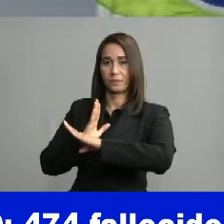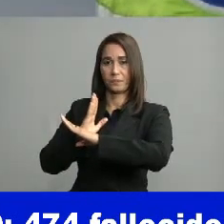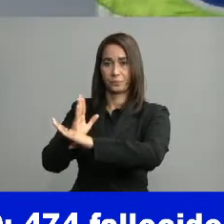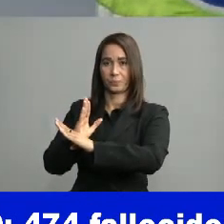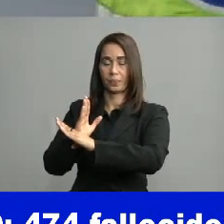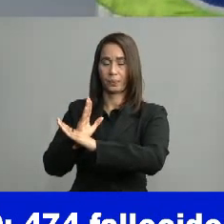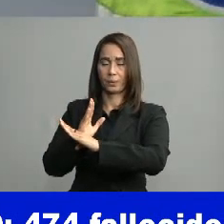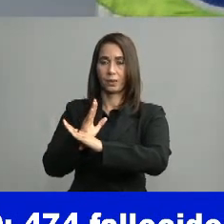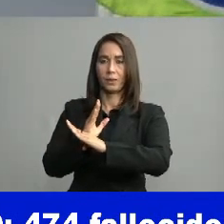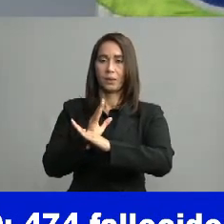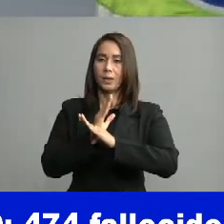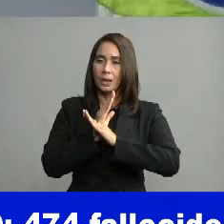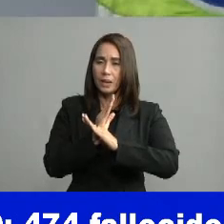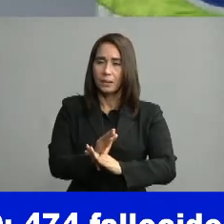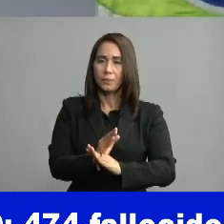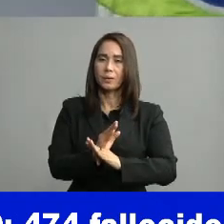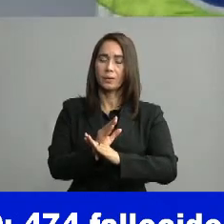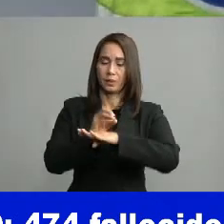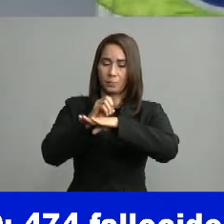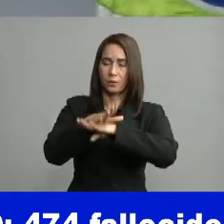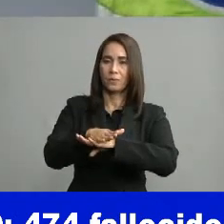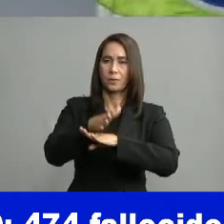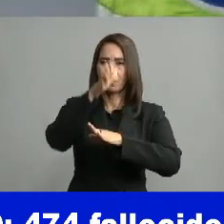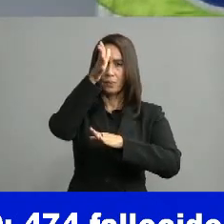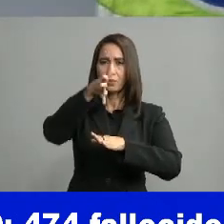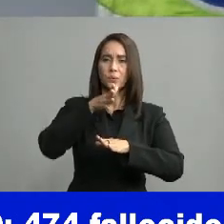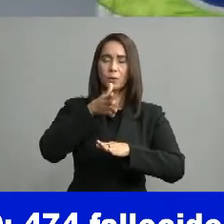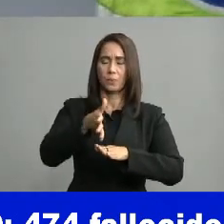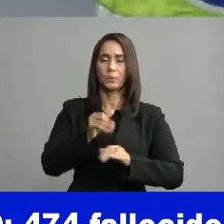la contaminación a nuestros padres y abuelos.